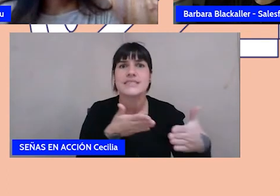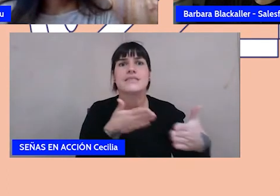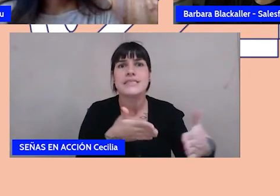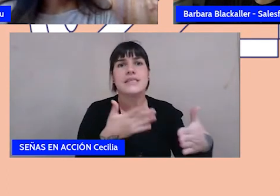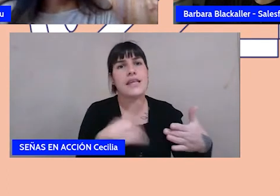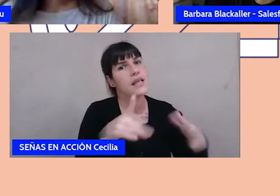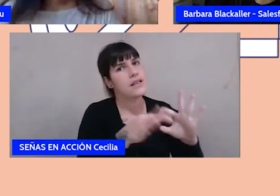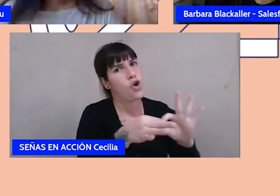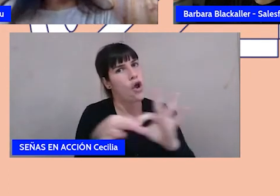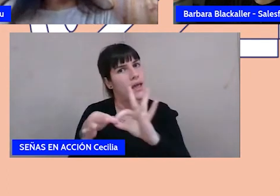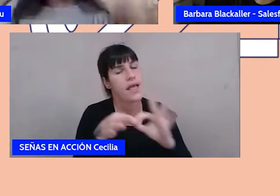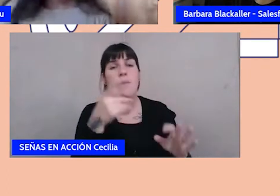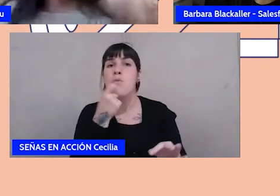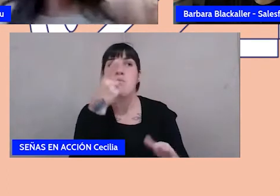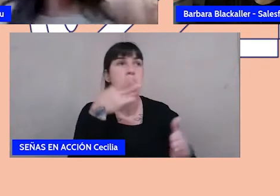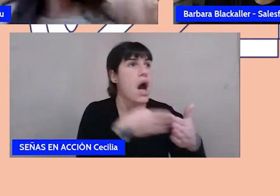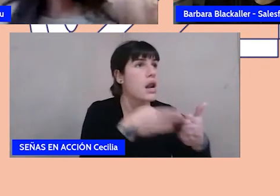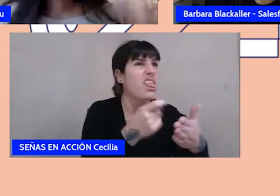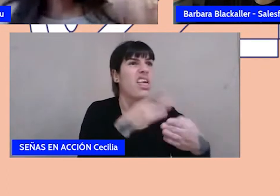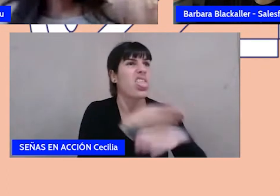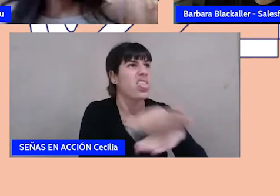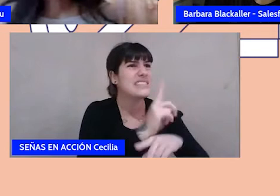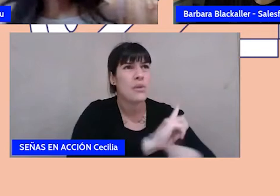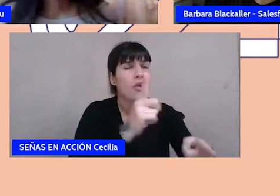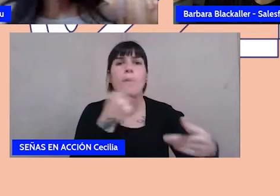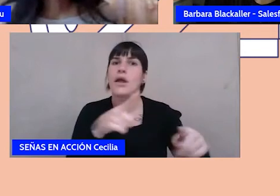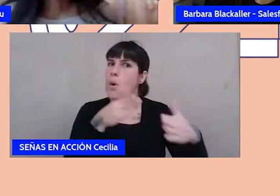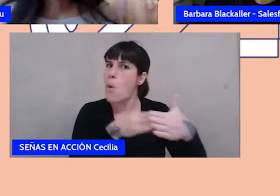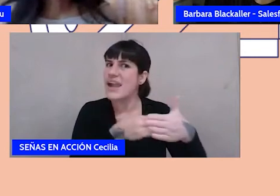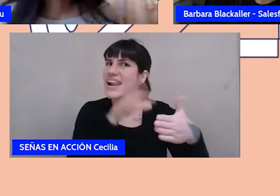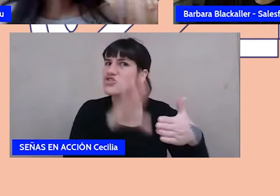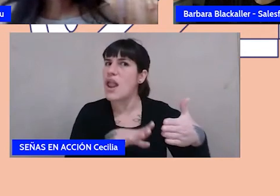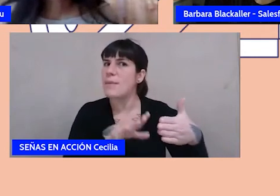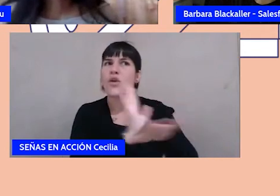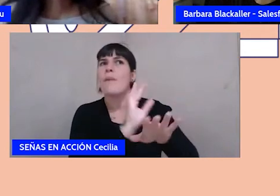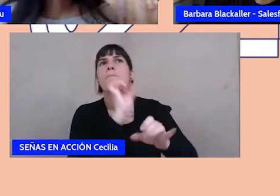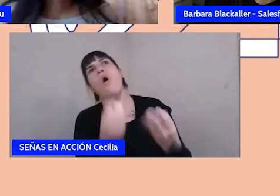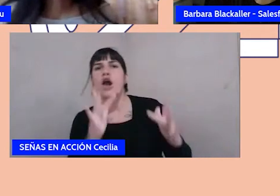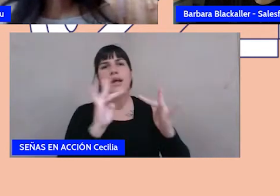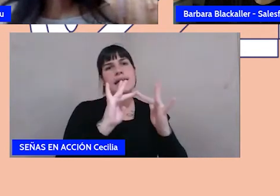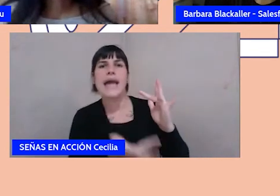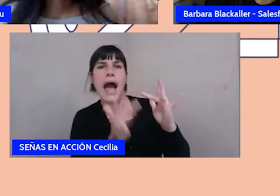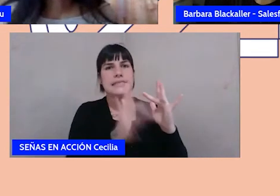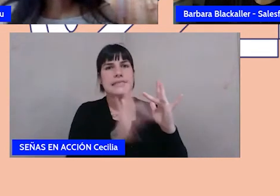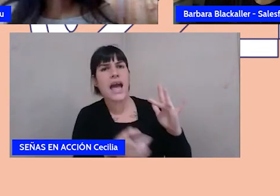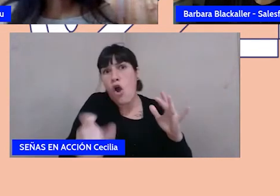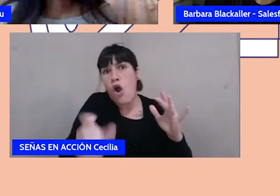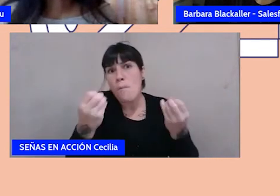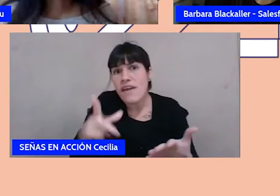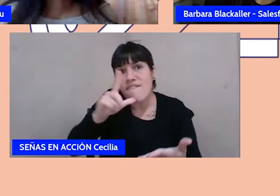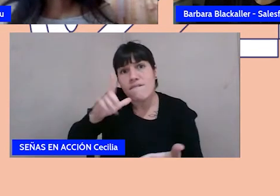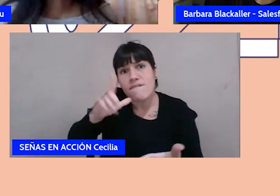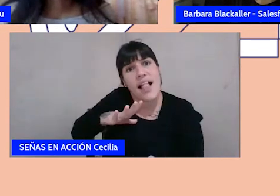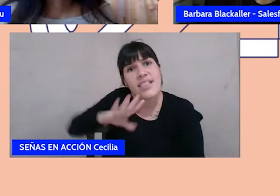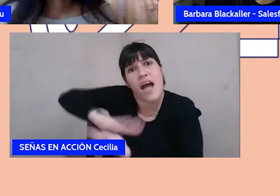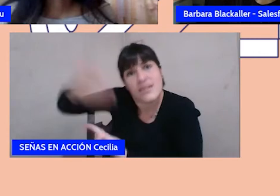estamos hablando de una barrera de acceso, pero también no solo es una barrera de acceso a internet, sino que no tienen el aparato para hacerlo, ¿no? Y bueno, les